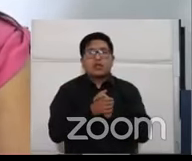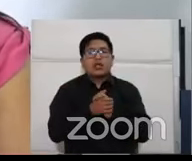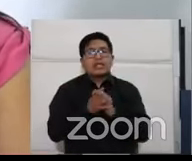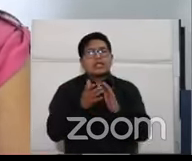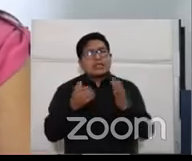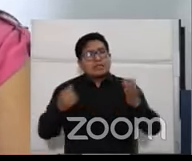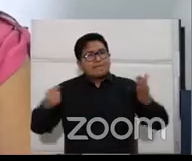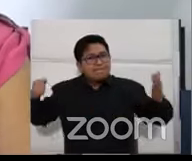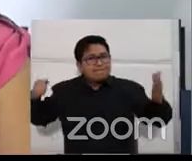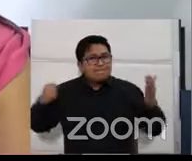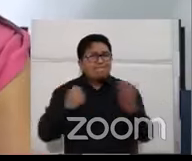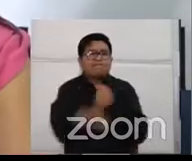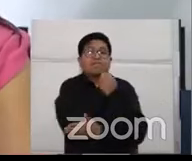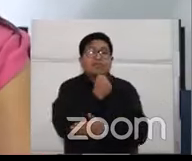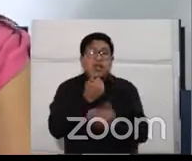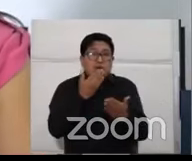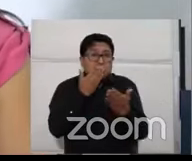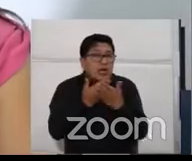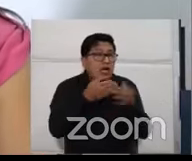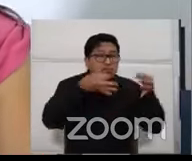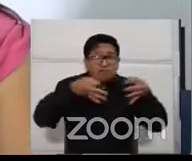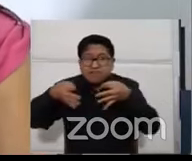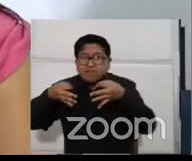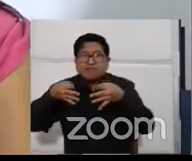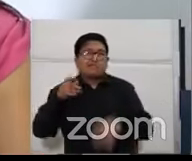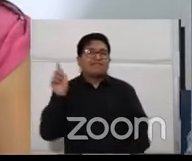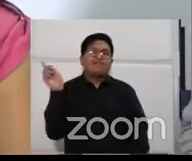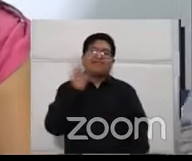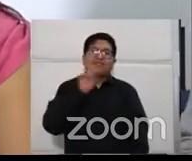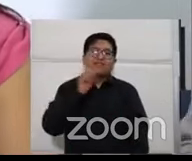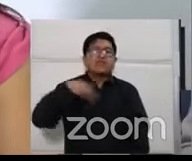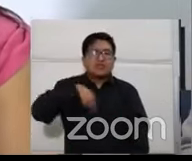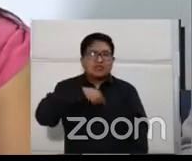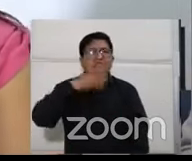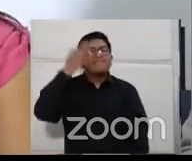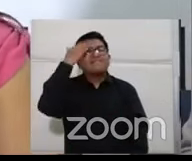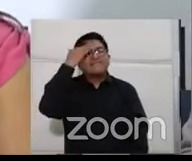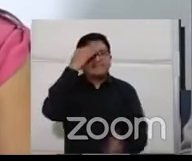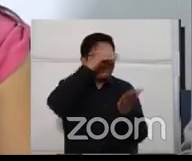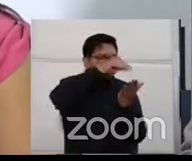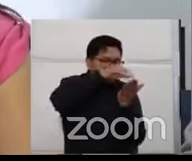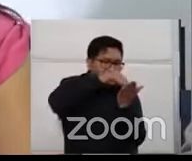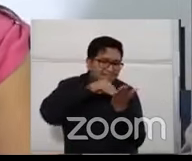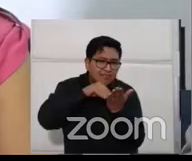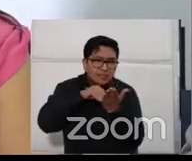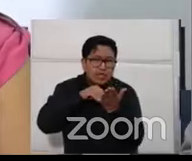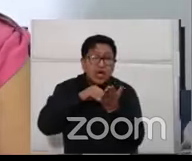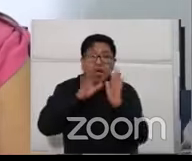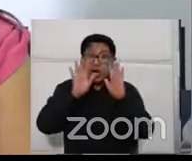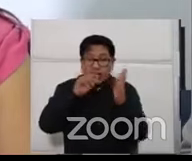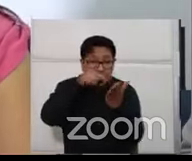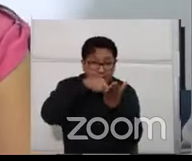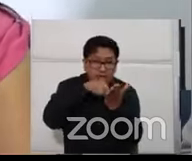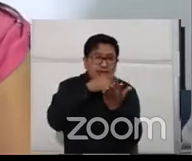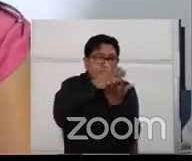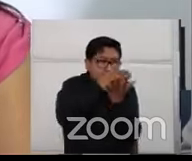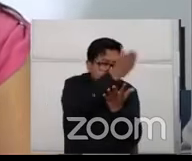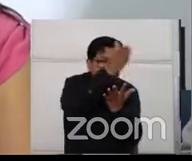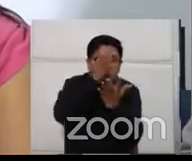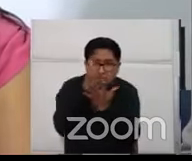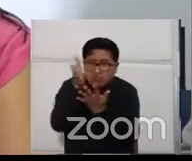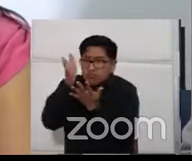no son muy alentadores pero que en esa misma línea nos marcan rutas de trabajo nos permiten